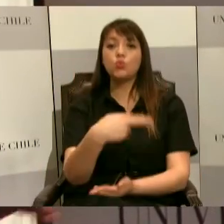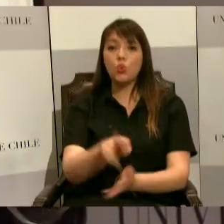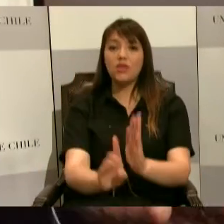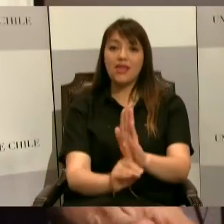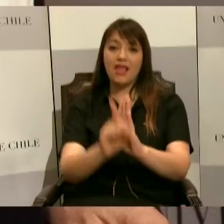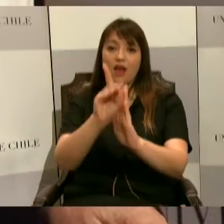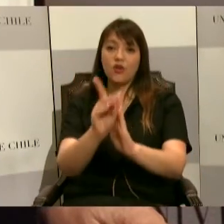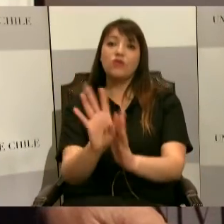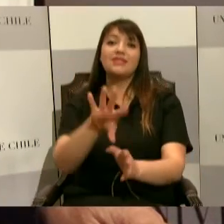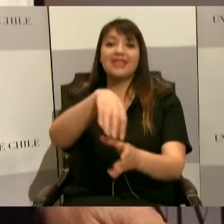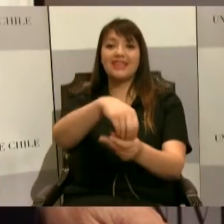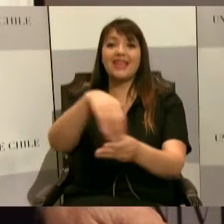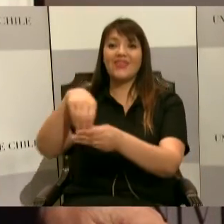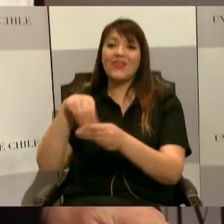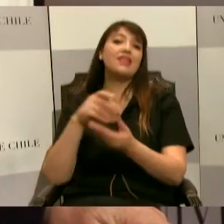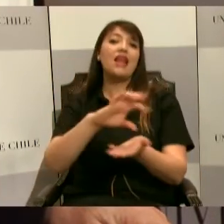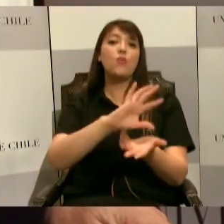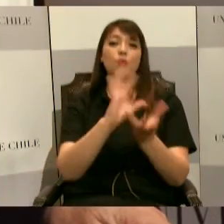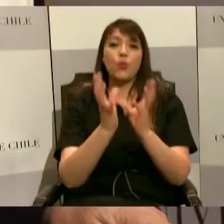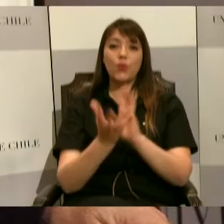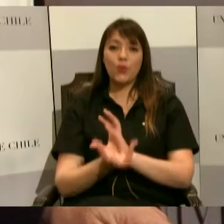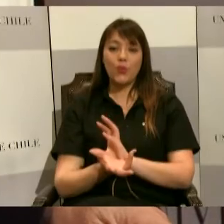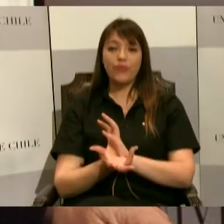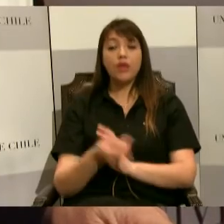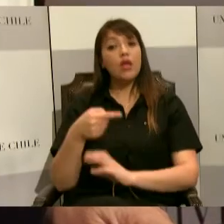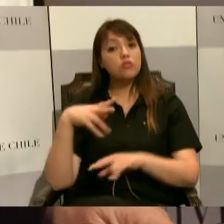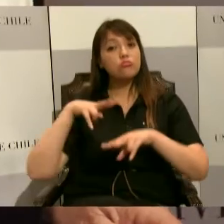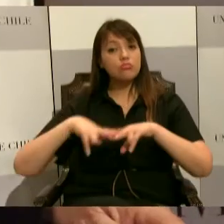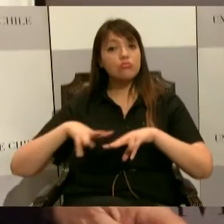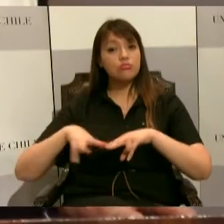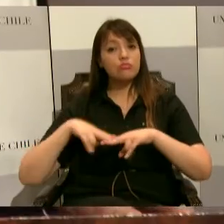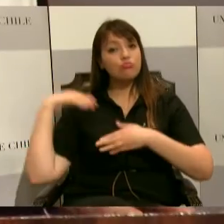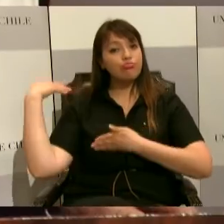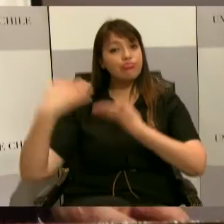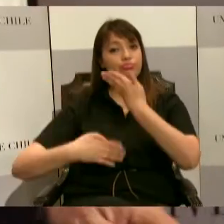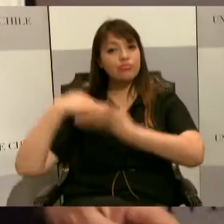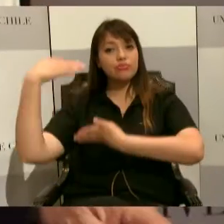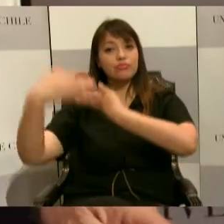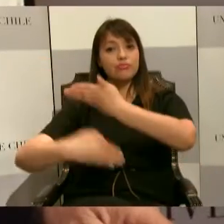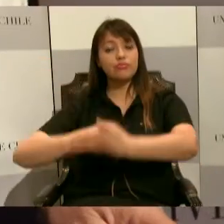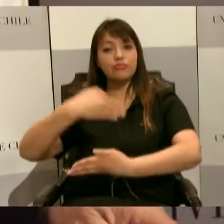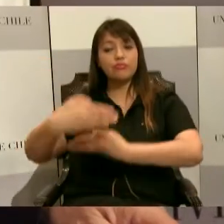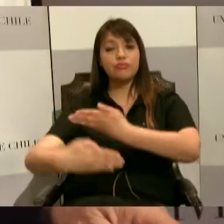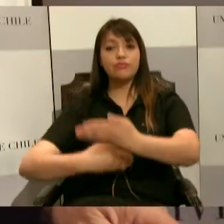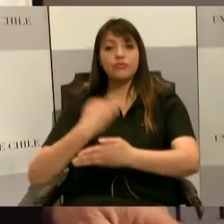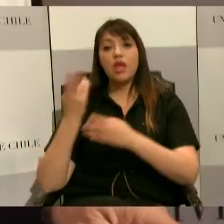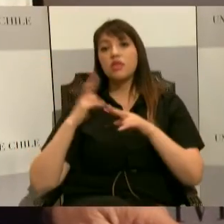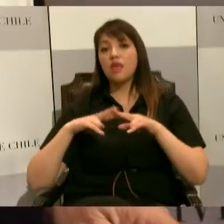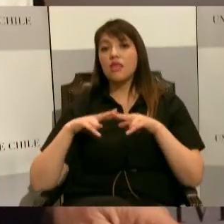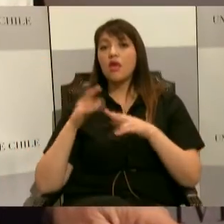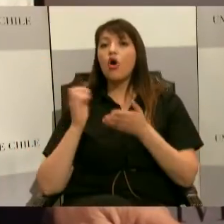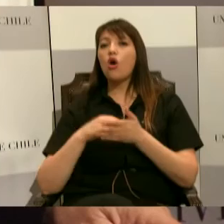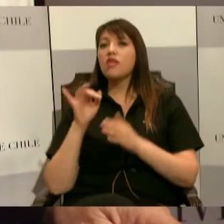y a su inserción en el mundo. Y eso es lo que hizo y ha seguido haciendo, ya sea las más